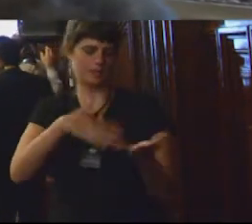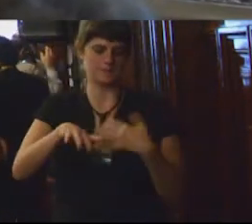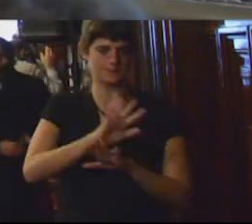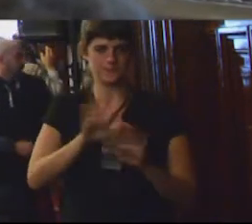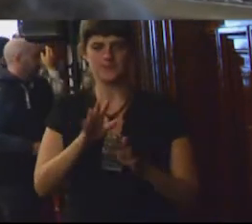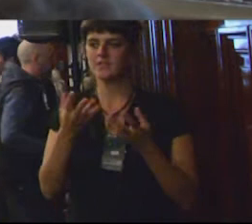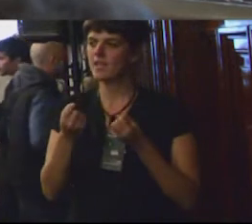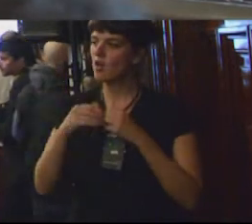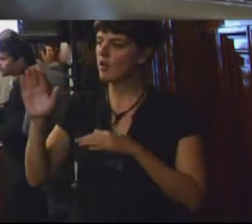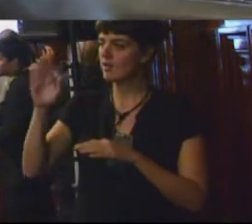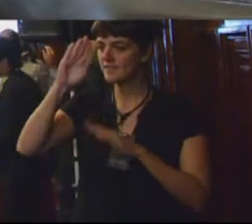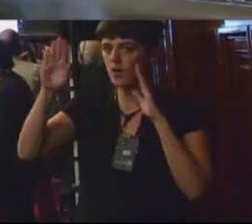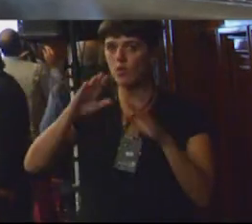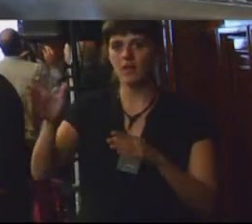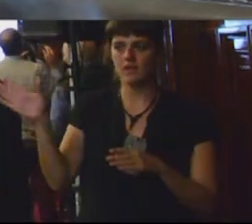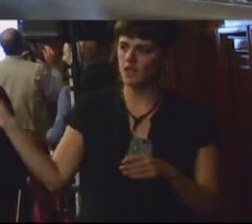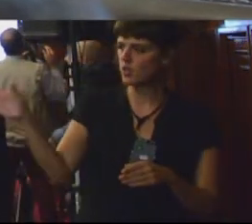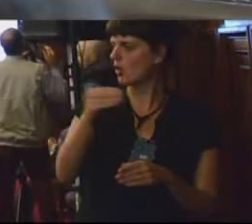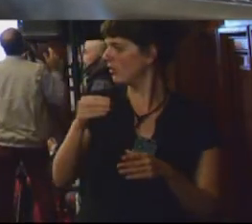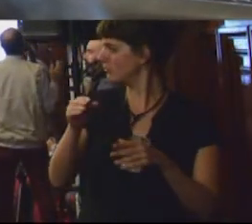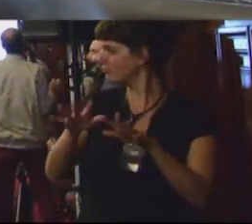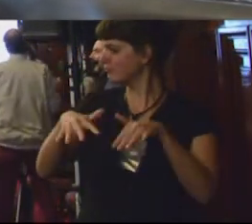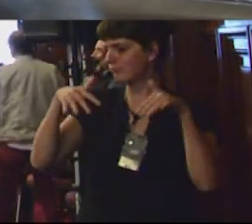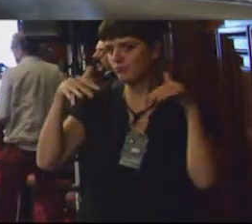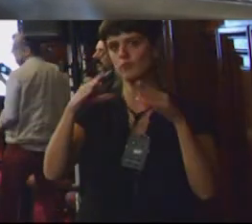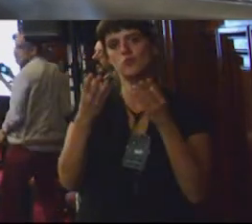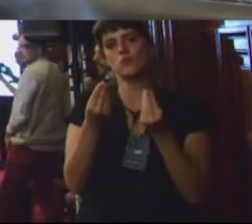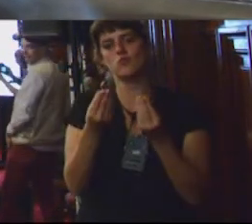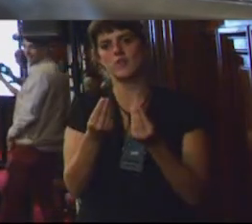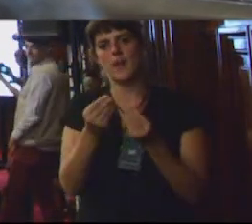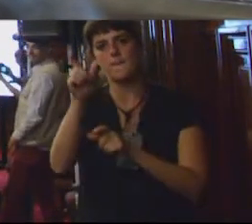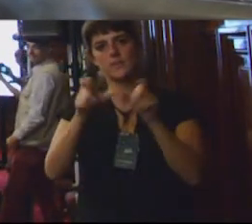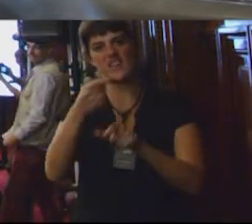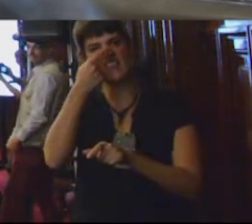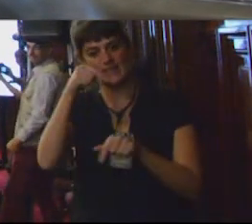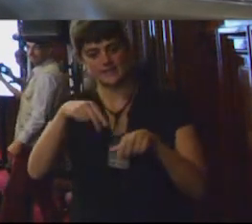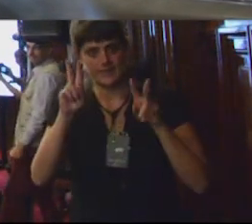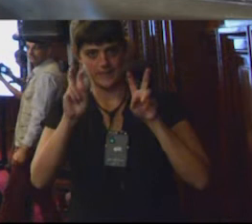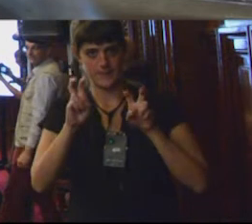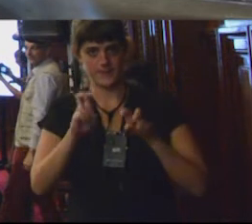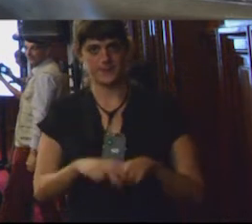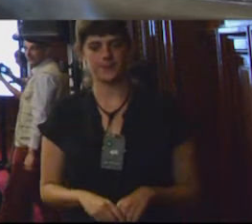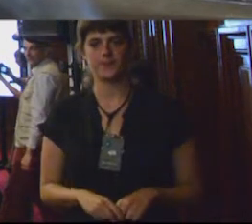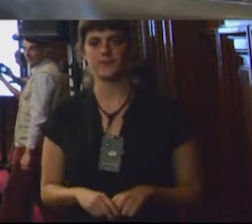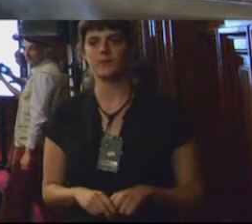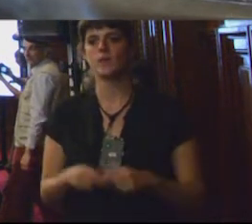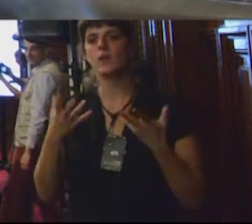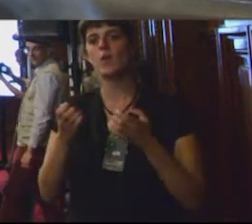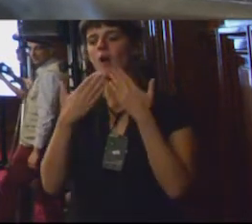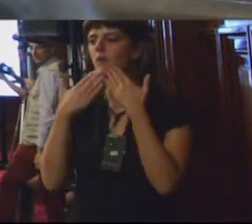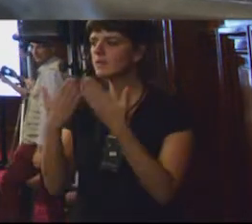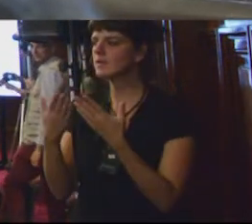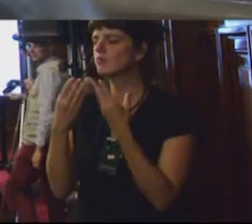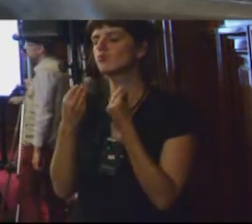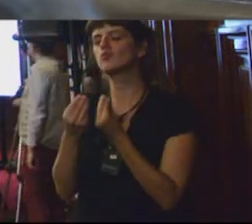la sala, que está llena de personas también interesadas en esta temática. Y agradecer muchísimo